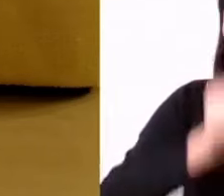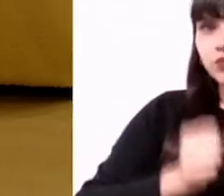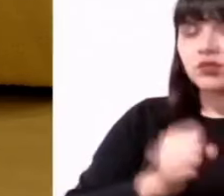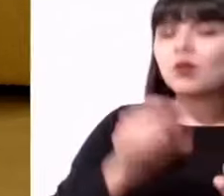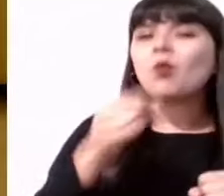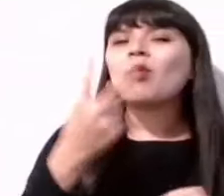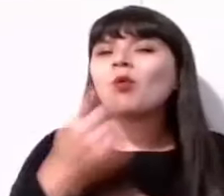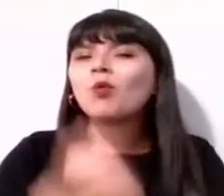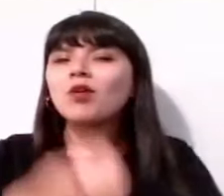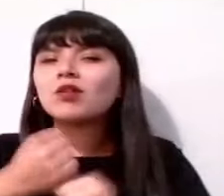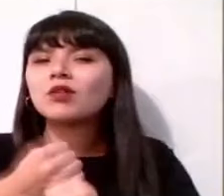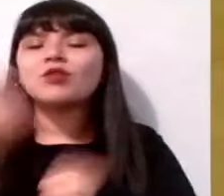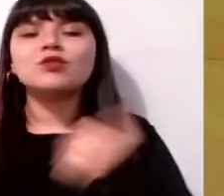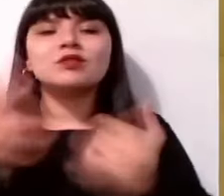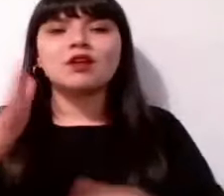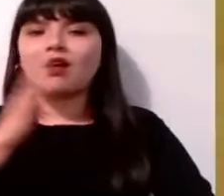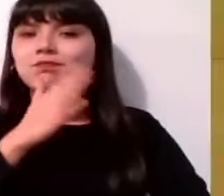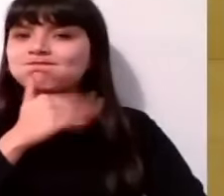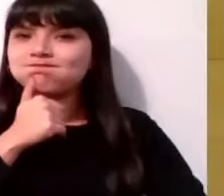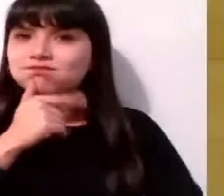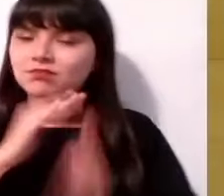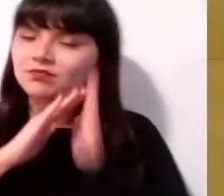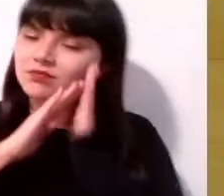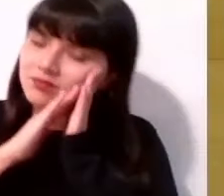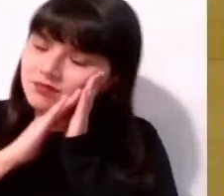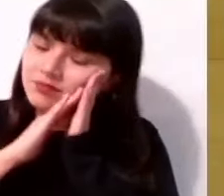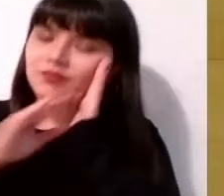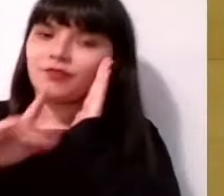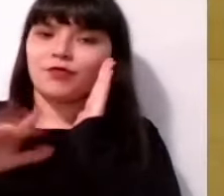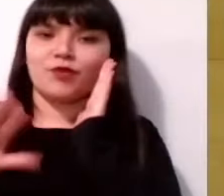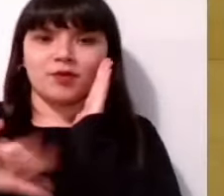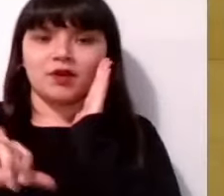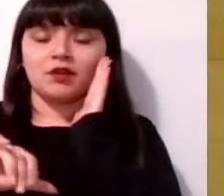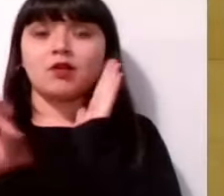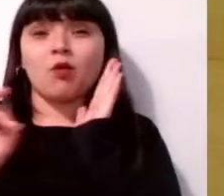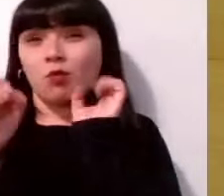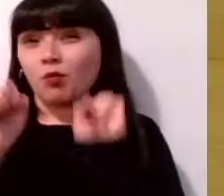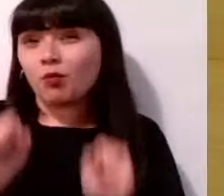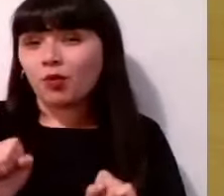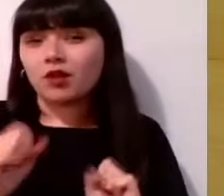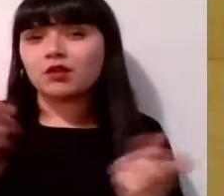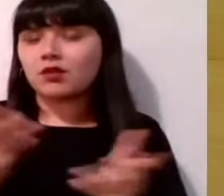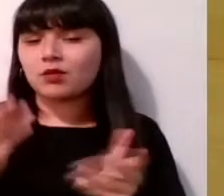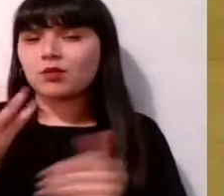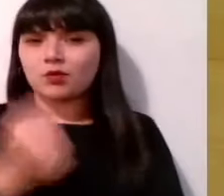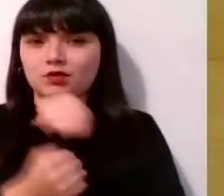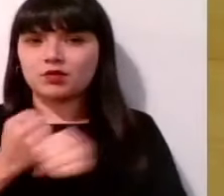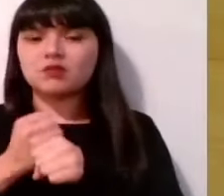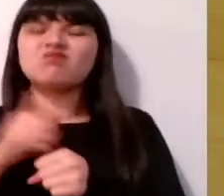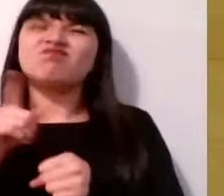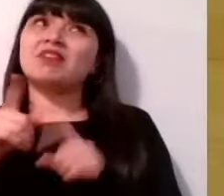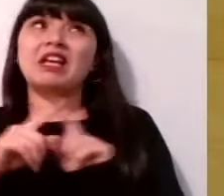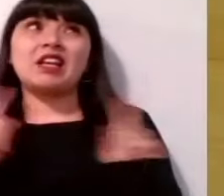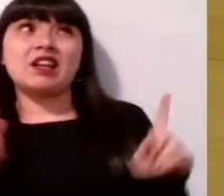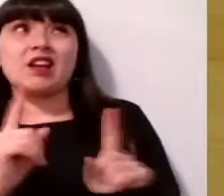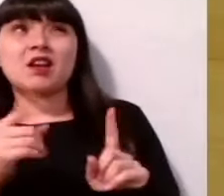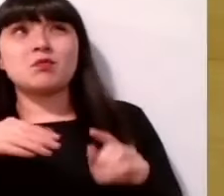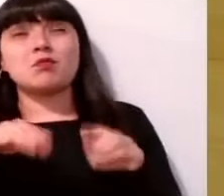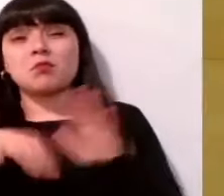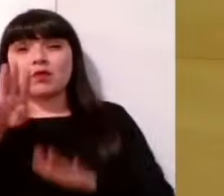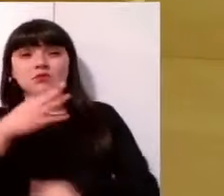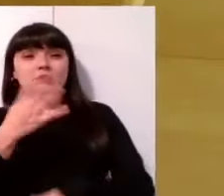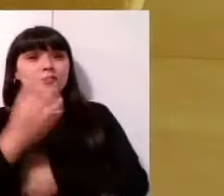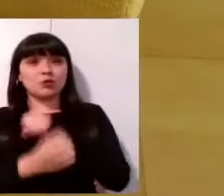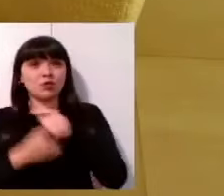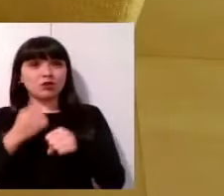¿O cuánto rato se puede dejar? Mira, en general, ya después de los 4 años, en algunos niños un poco más, otros alrededor de los